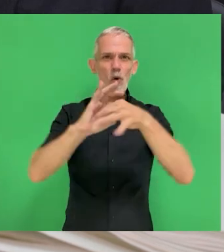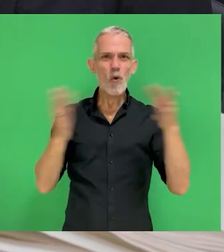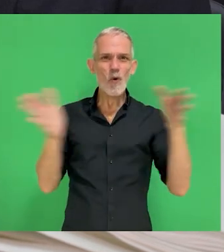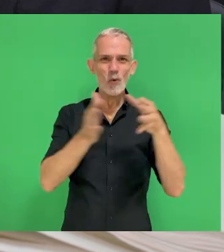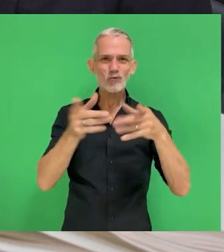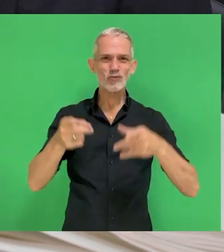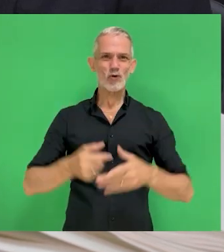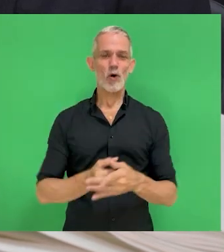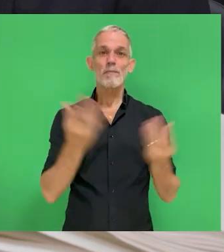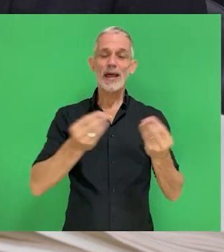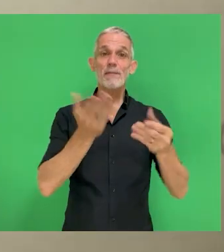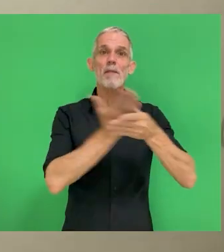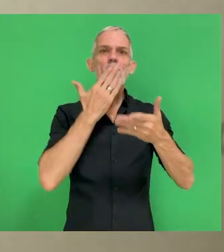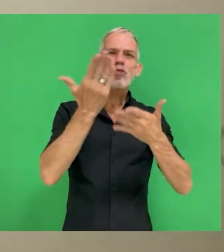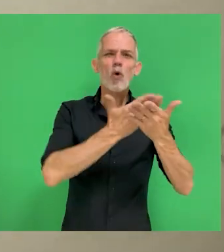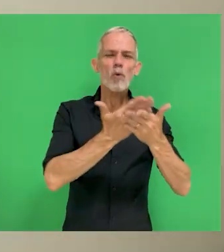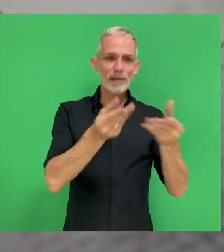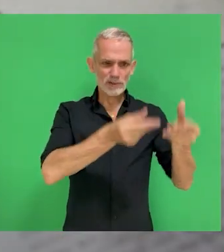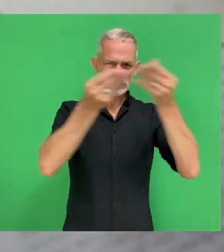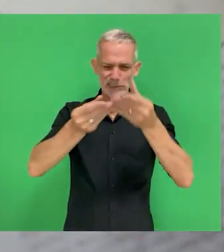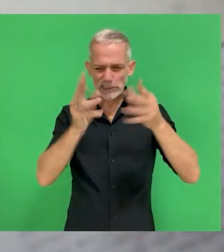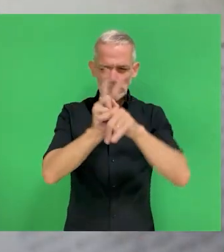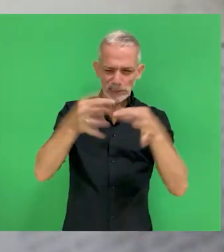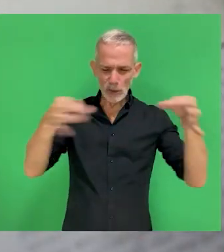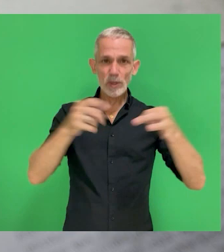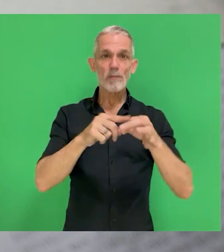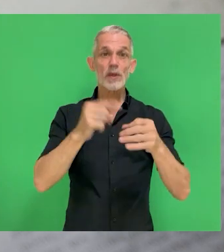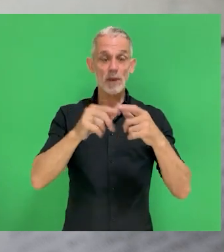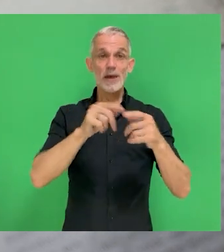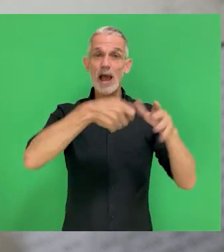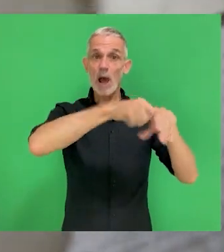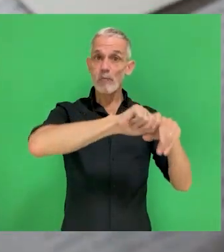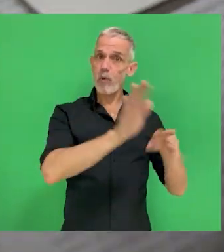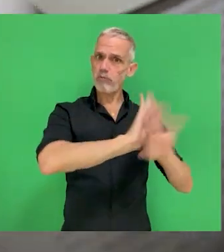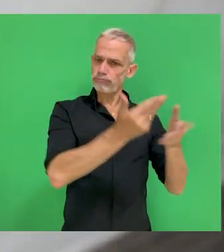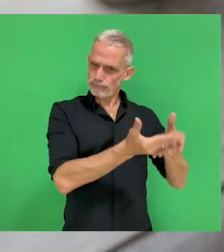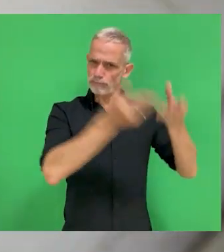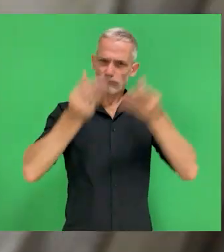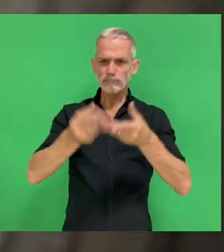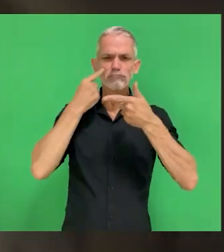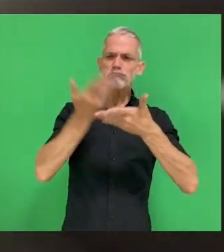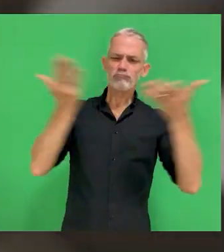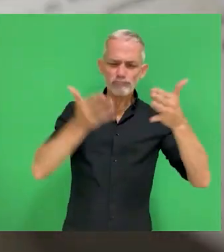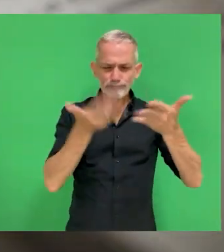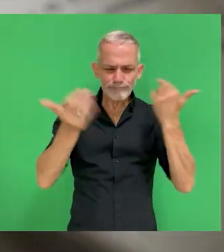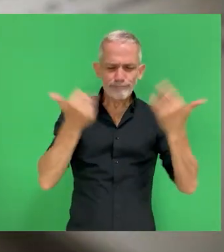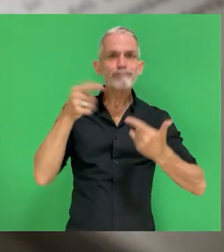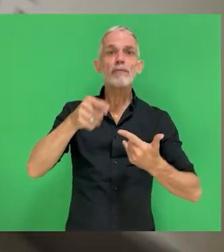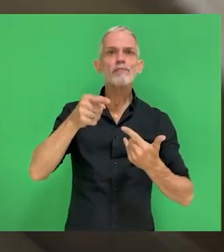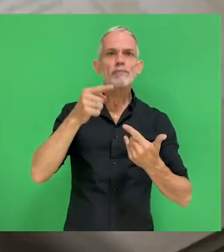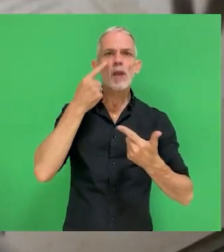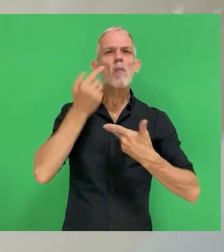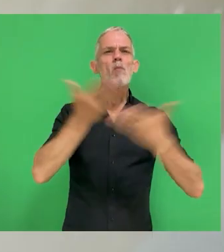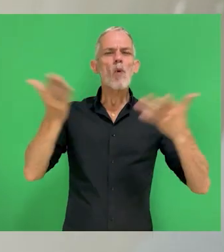puesta en valor de la documentación. Todas estas desclasificaciones lo que vienen a hacer es poner